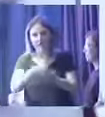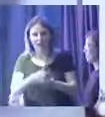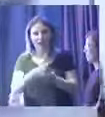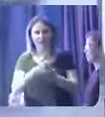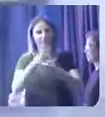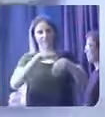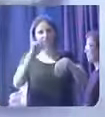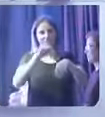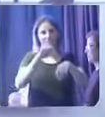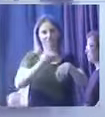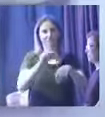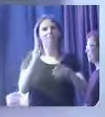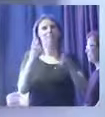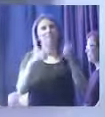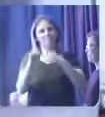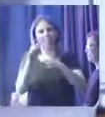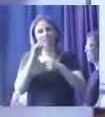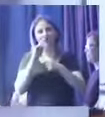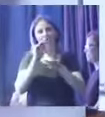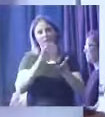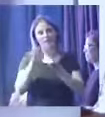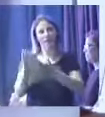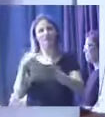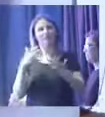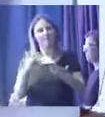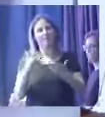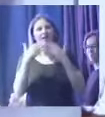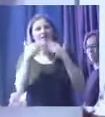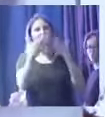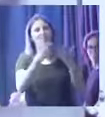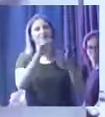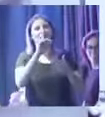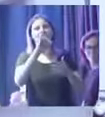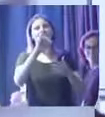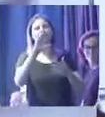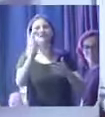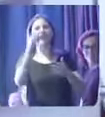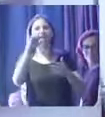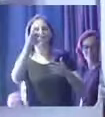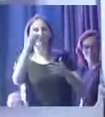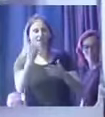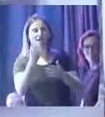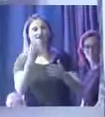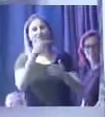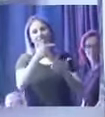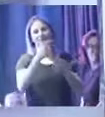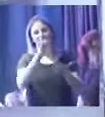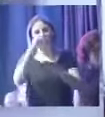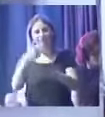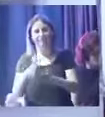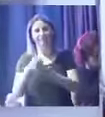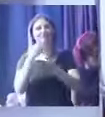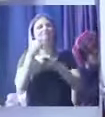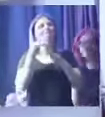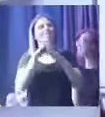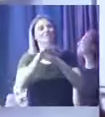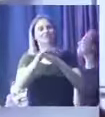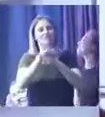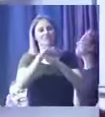permítanme salir un poco de eso y agradecerle a Cristian Di Candia que esté presente hoy y